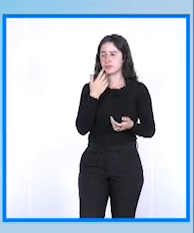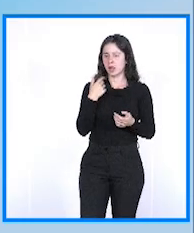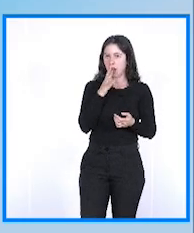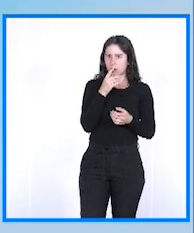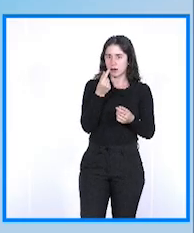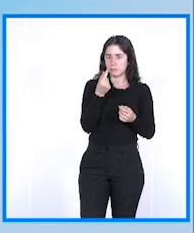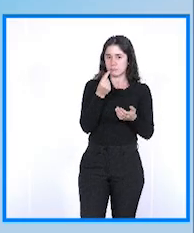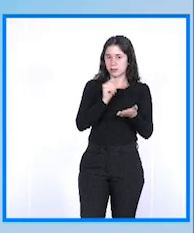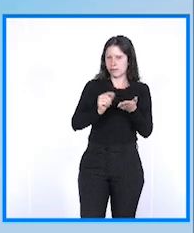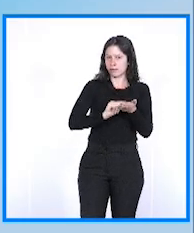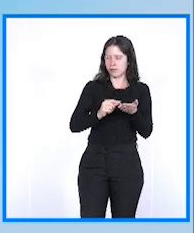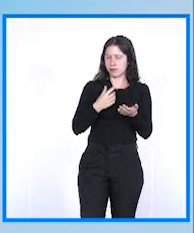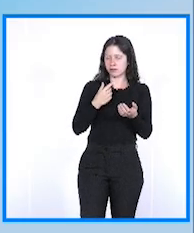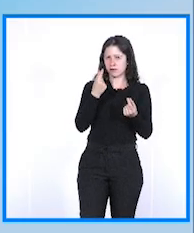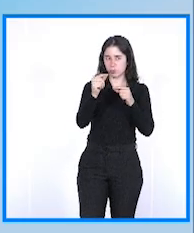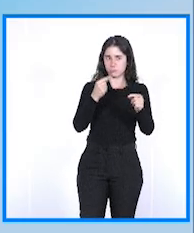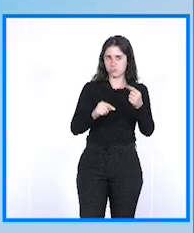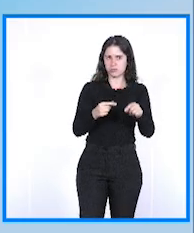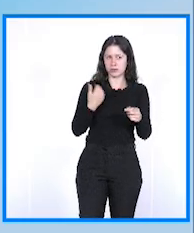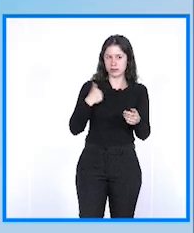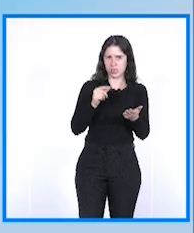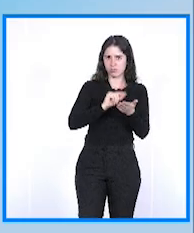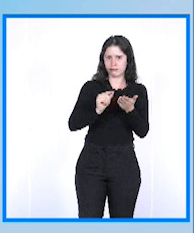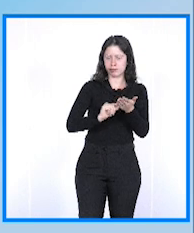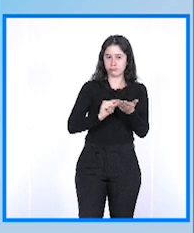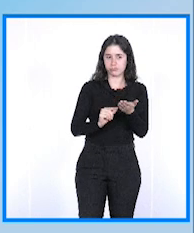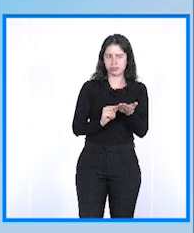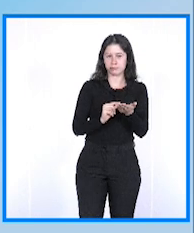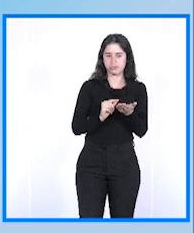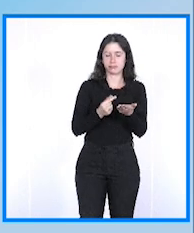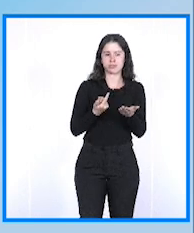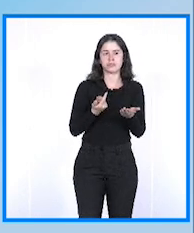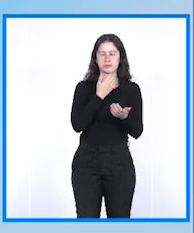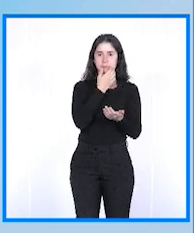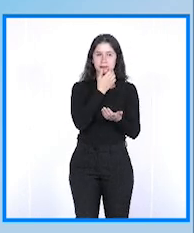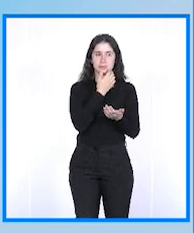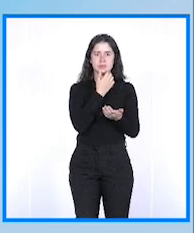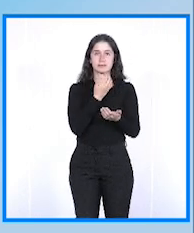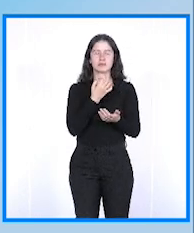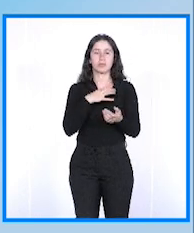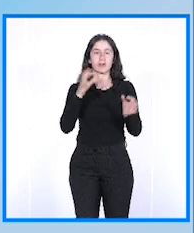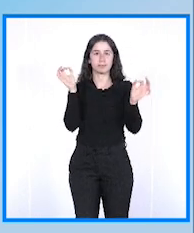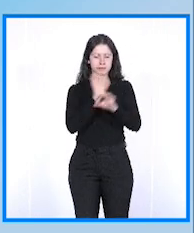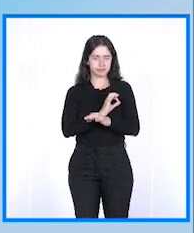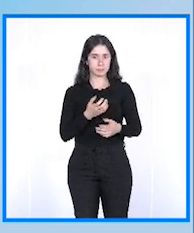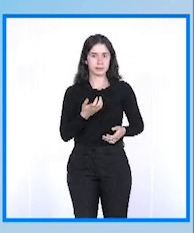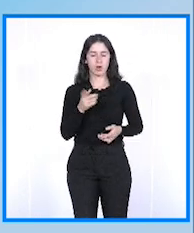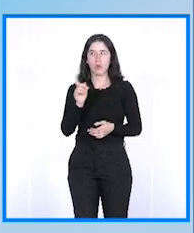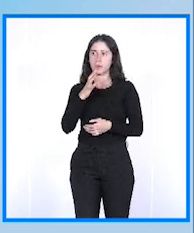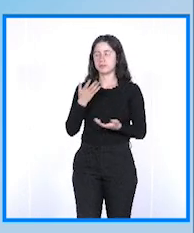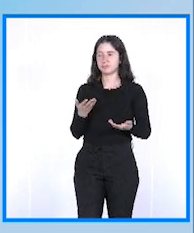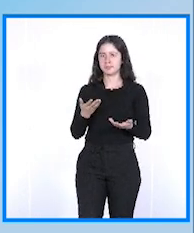llenando unos formularios y digo Nosotros somos otros para confundir un poco más entonces no Pero entonces